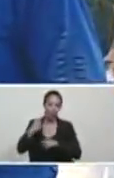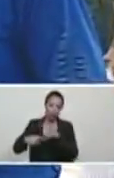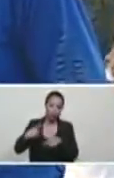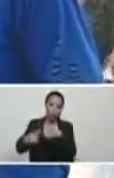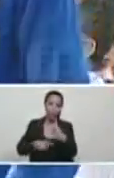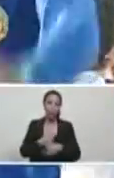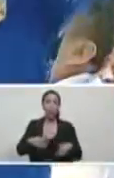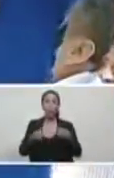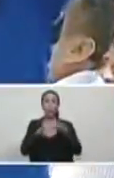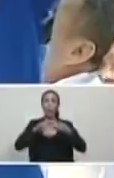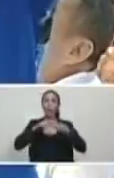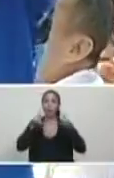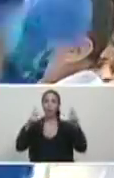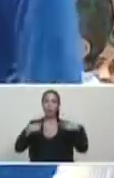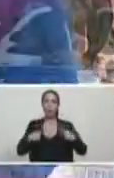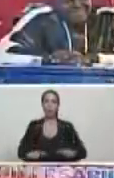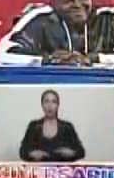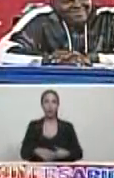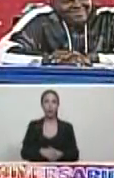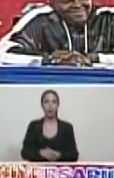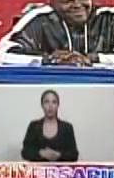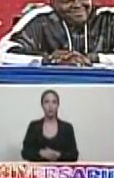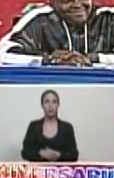la Paz y la Vida.